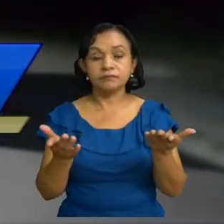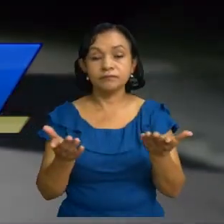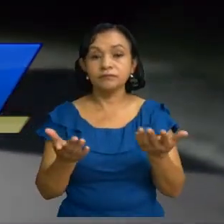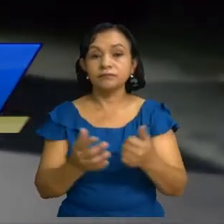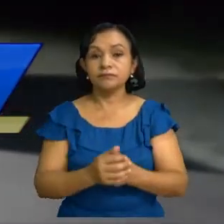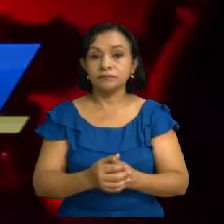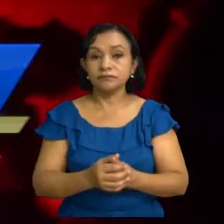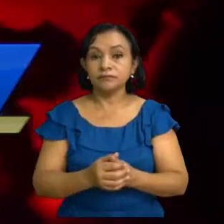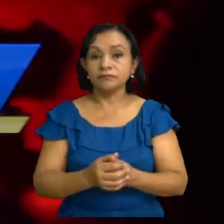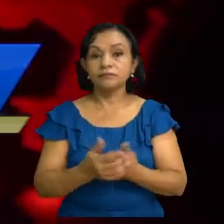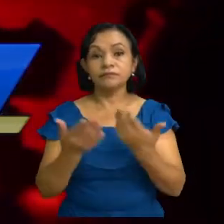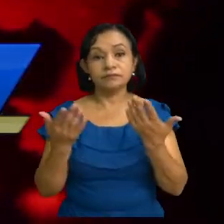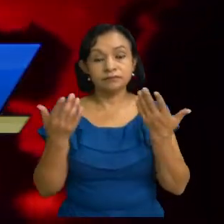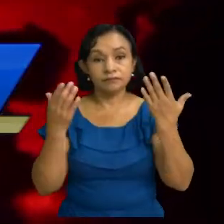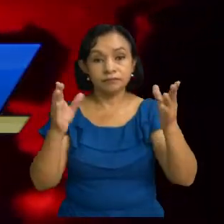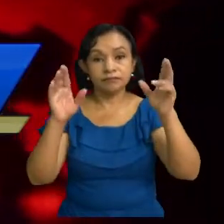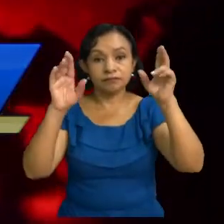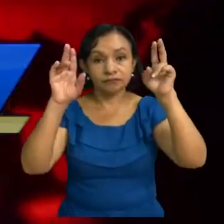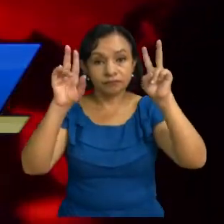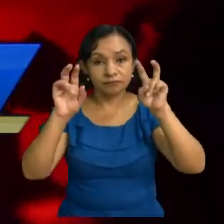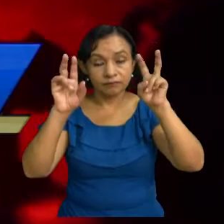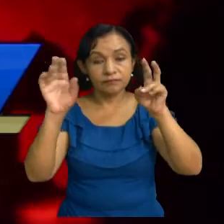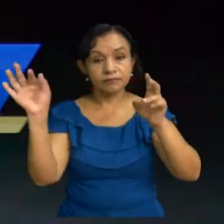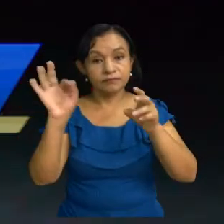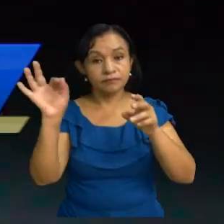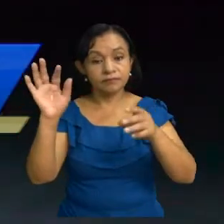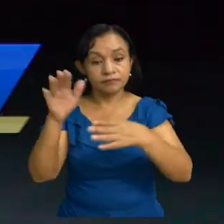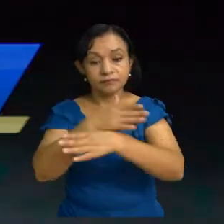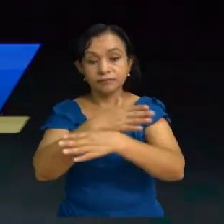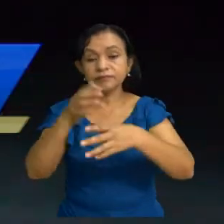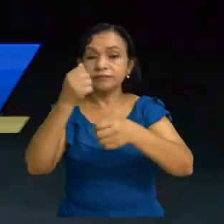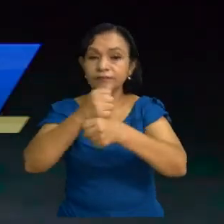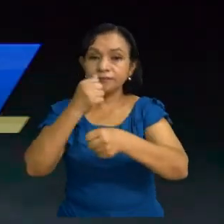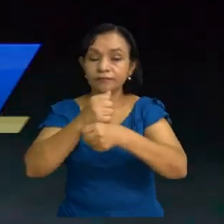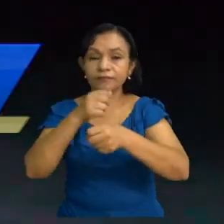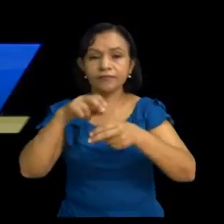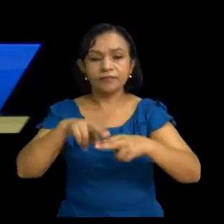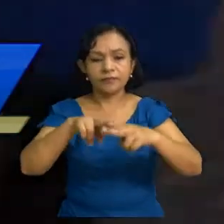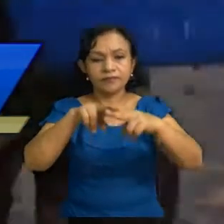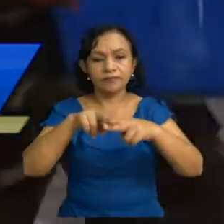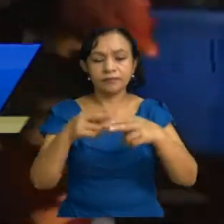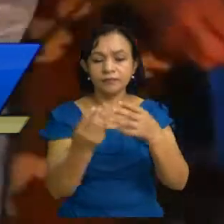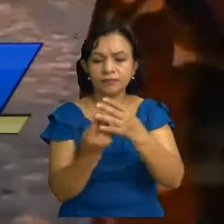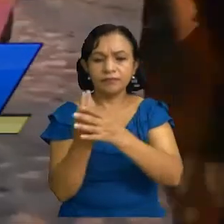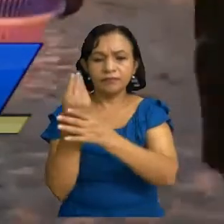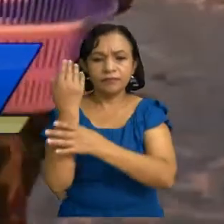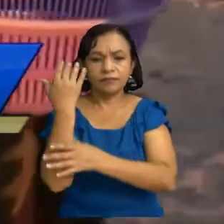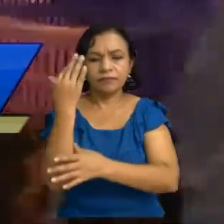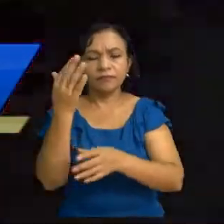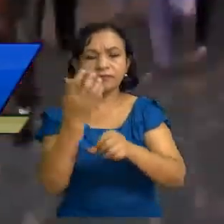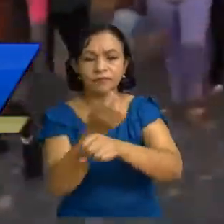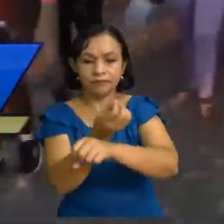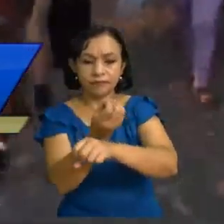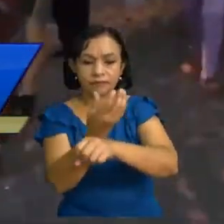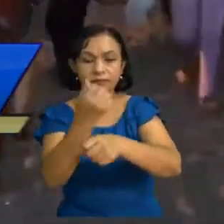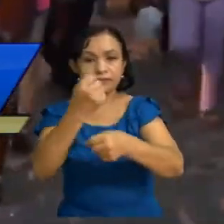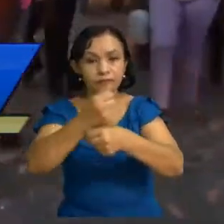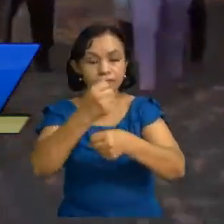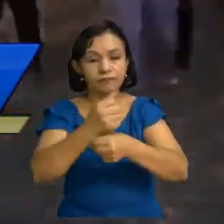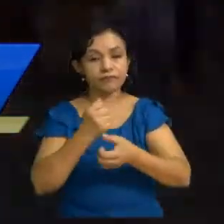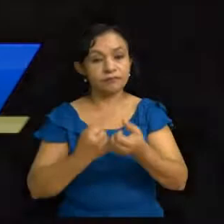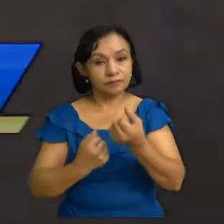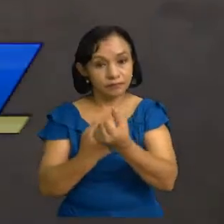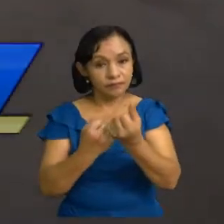entonces estos son los temas y todas las estrategias los parques ecológicos municipales entran las alcaldías verdad